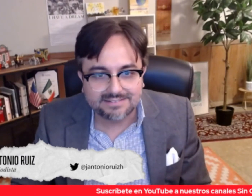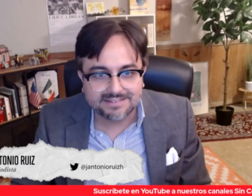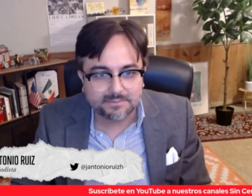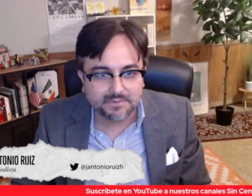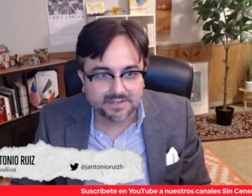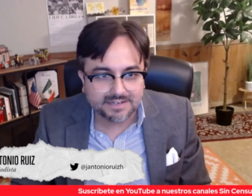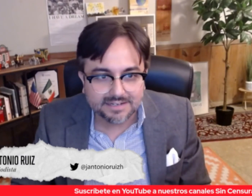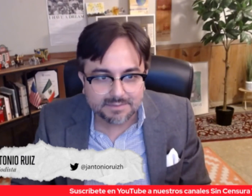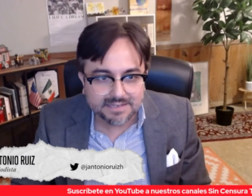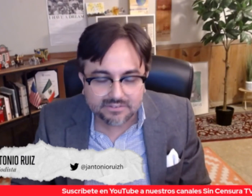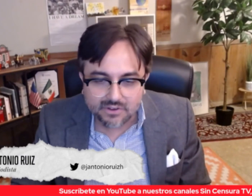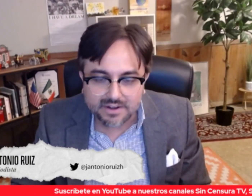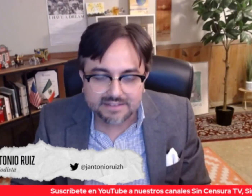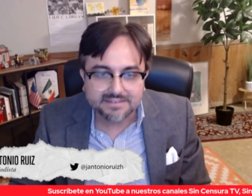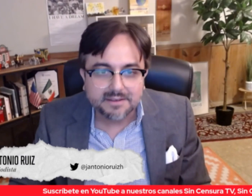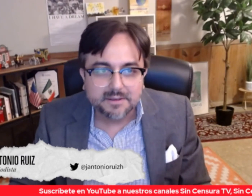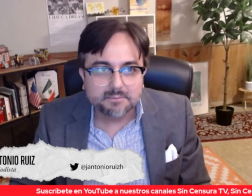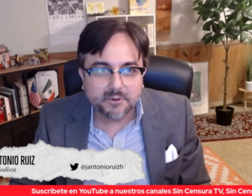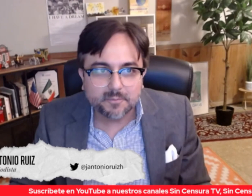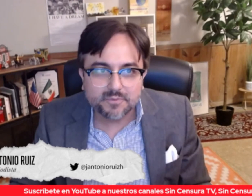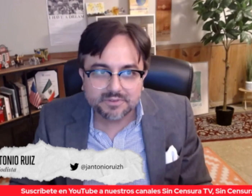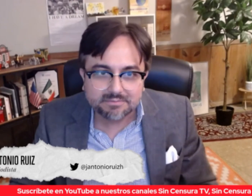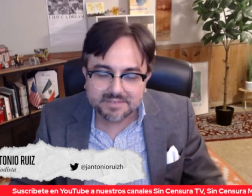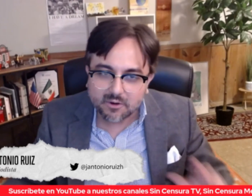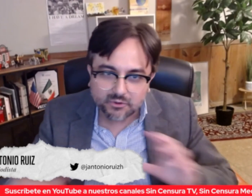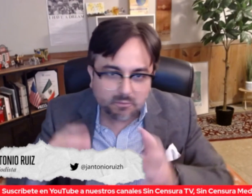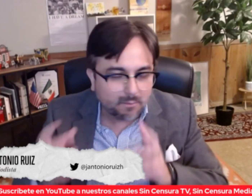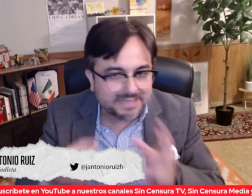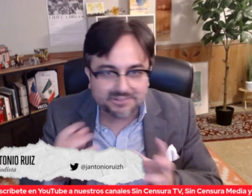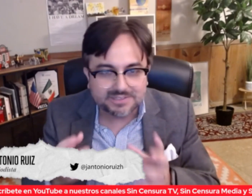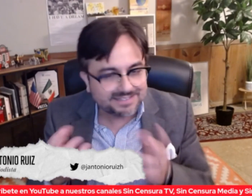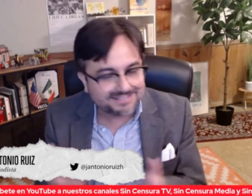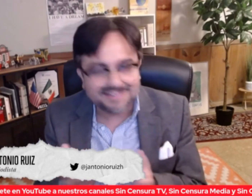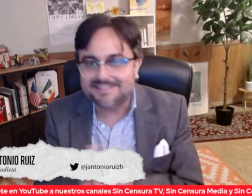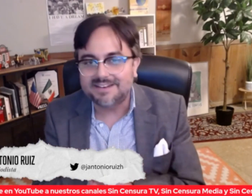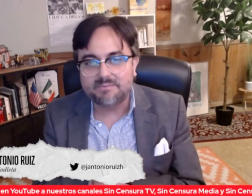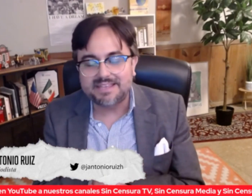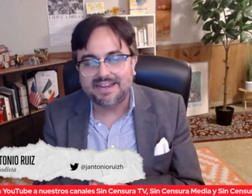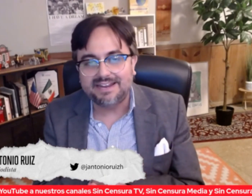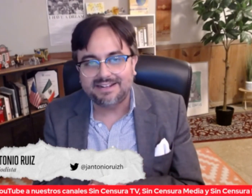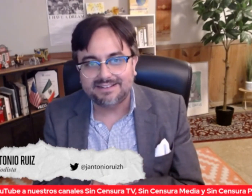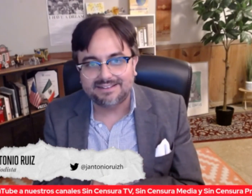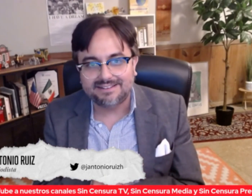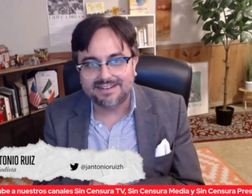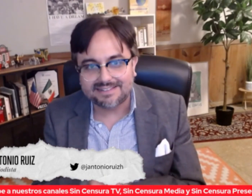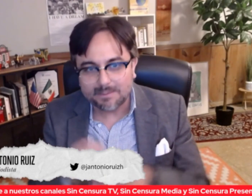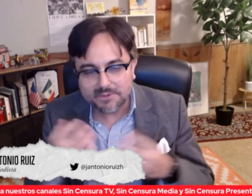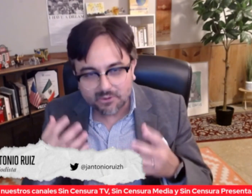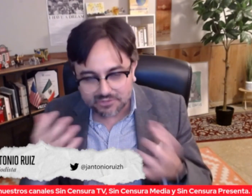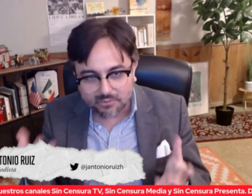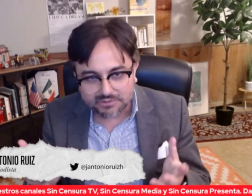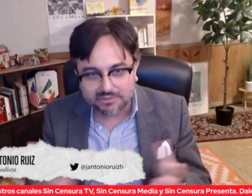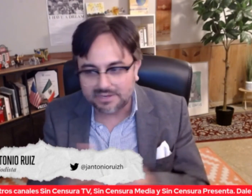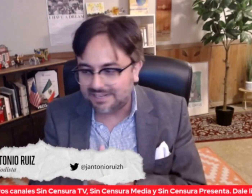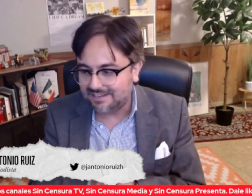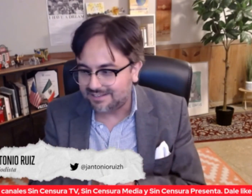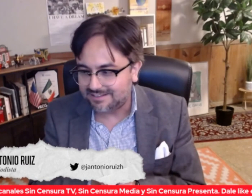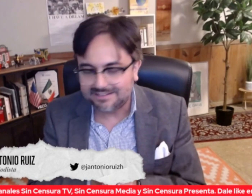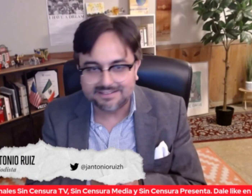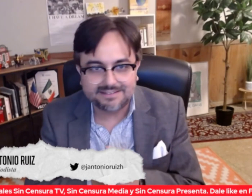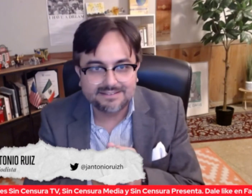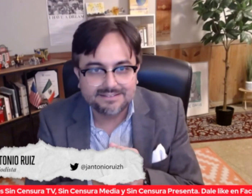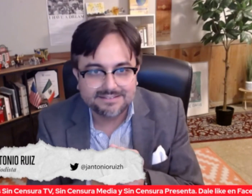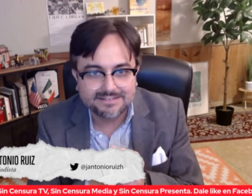Continuaron este tipo de recriminaciones, pero llegó otro momento interesante de la mañanera en el que también uno se cuestiona